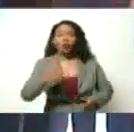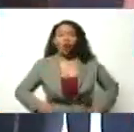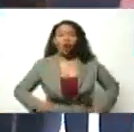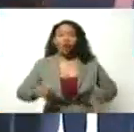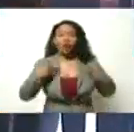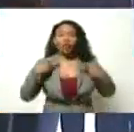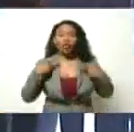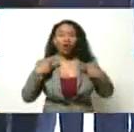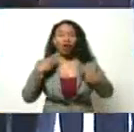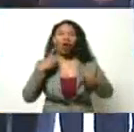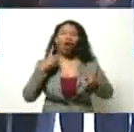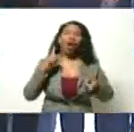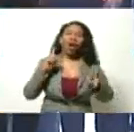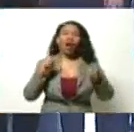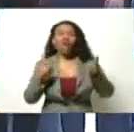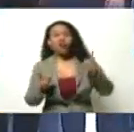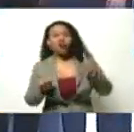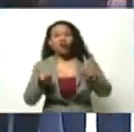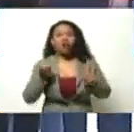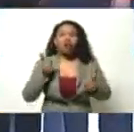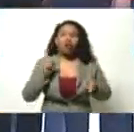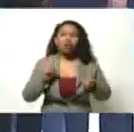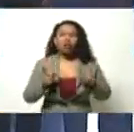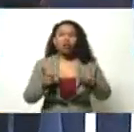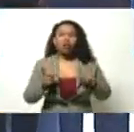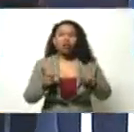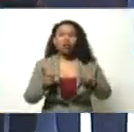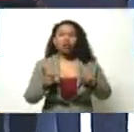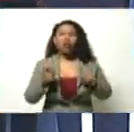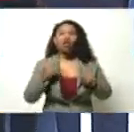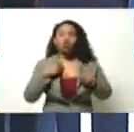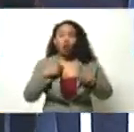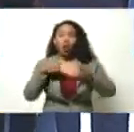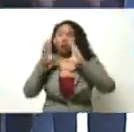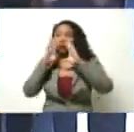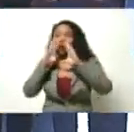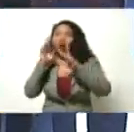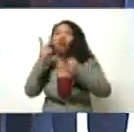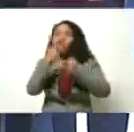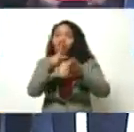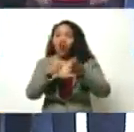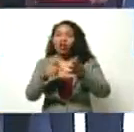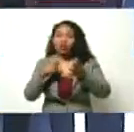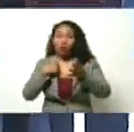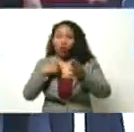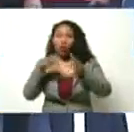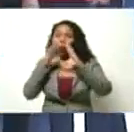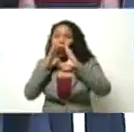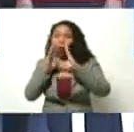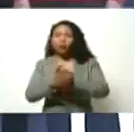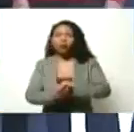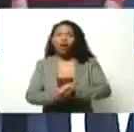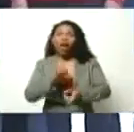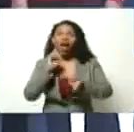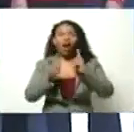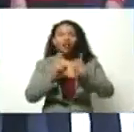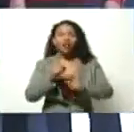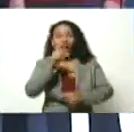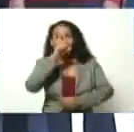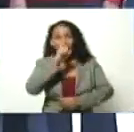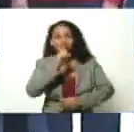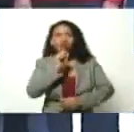A veces lo he confesado Ya varias veces a veces con la edad